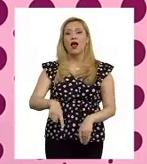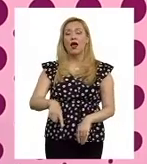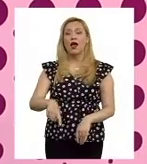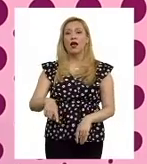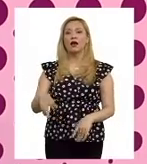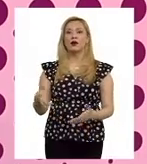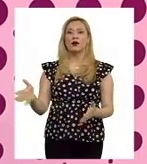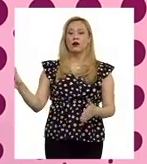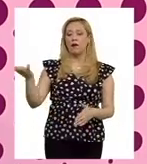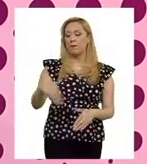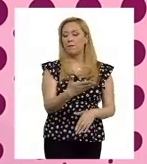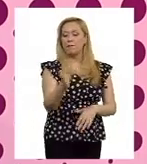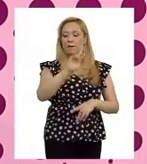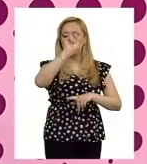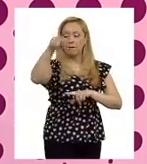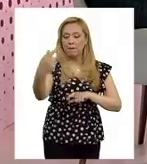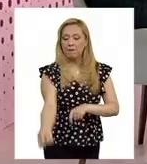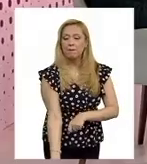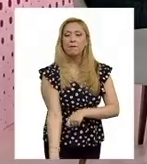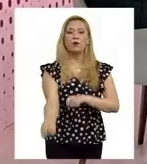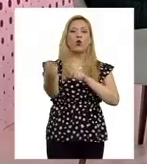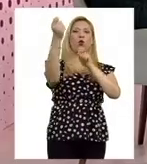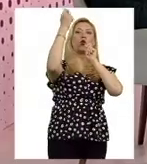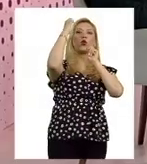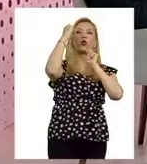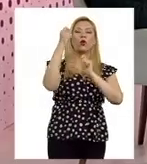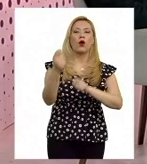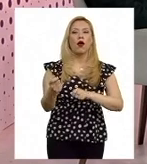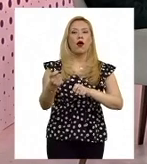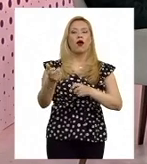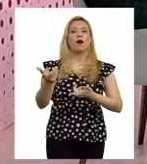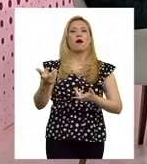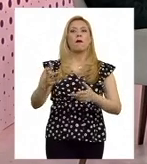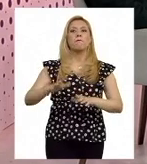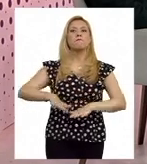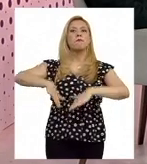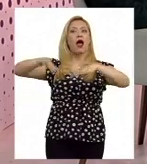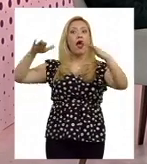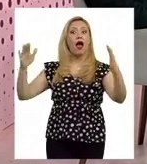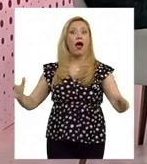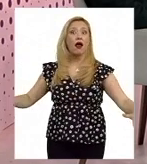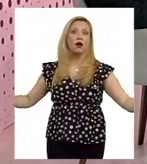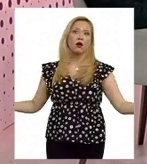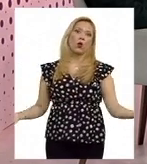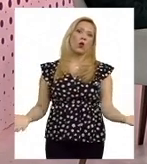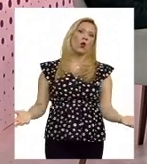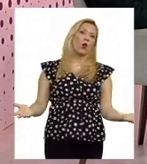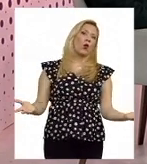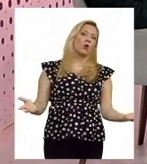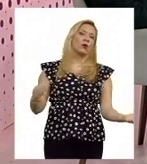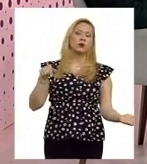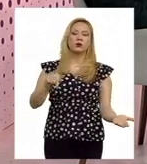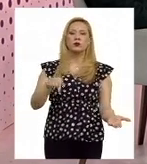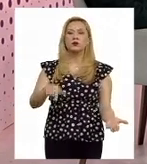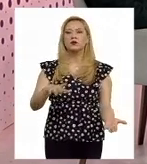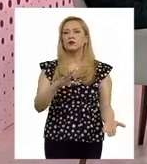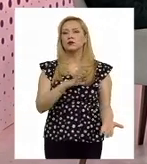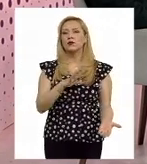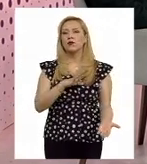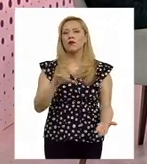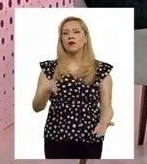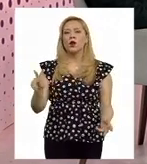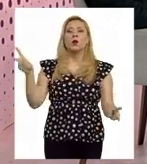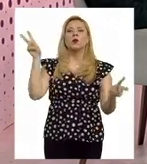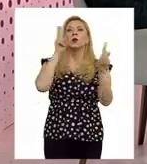las pesquerías, que también es un reservorio de CO2. Los mares son también reservorios de CO2